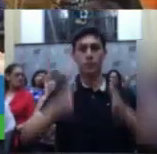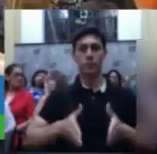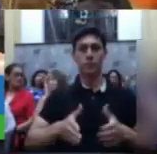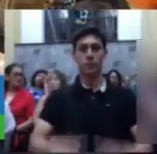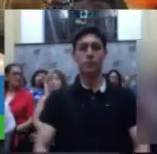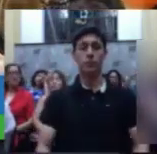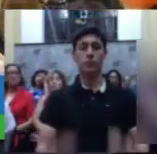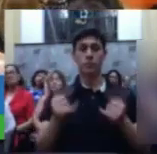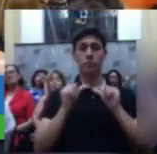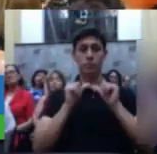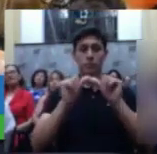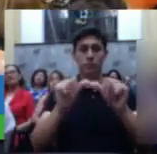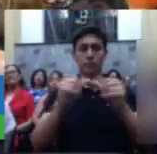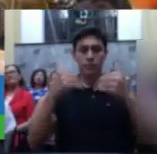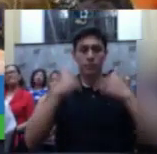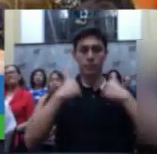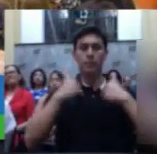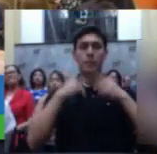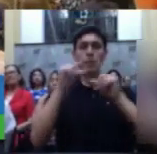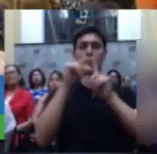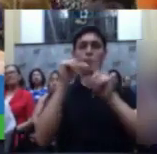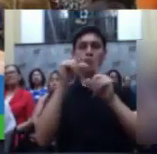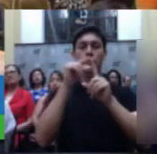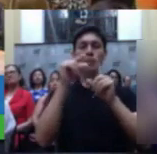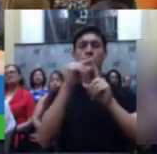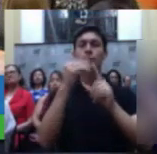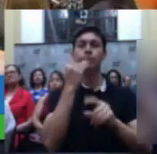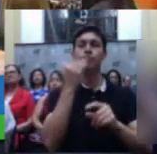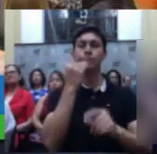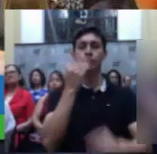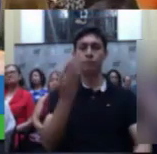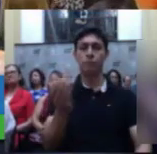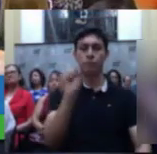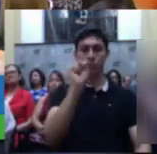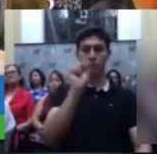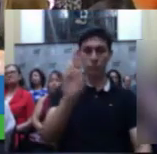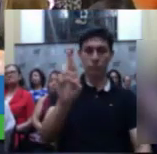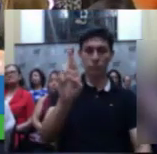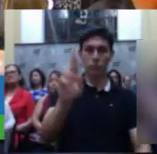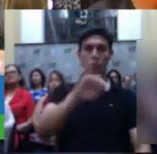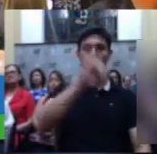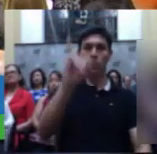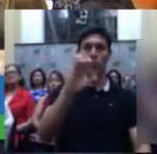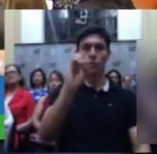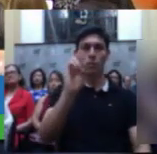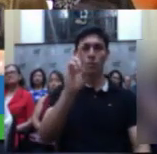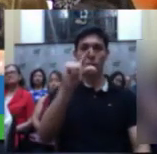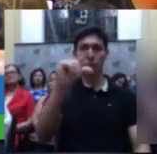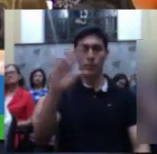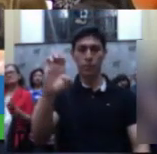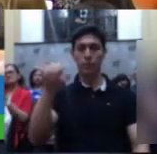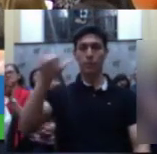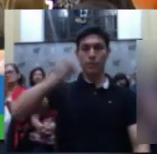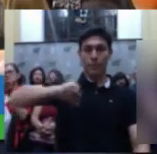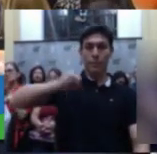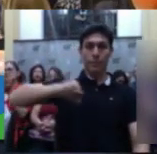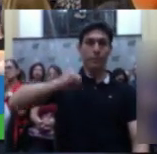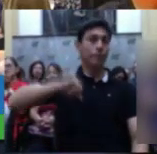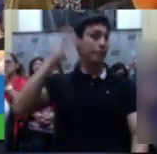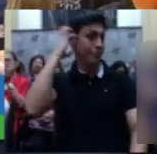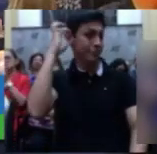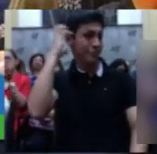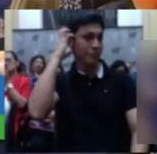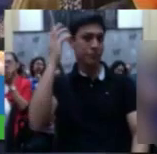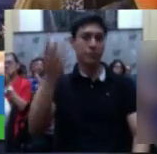A continuación tendremos las palabras a cargo del señor Jorge Muñoz Wells, alcalde de Miraflores.